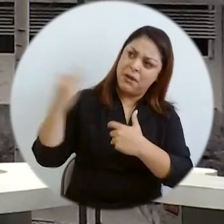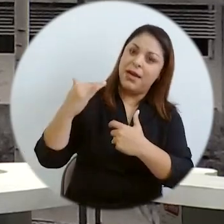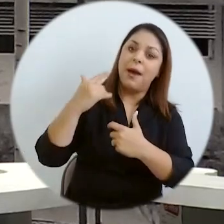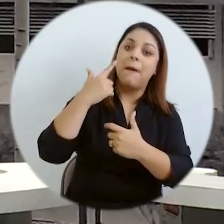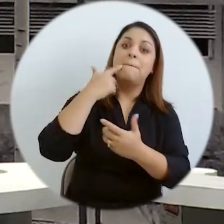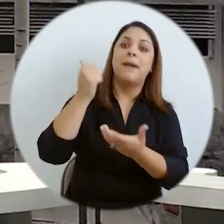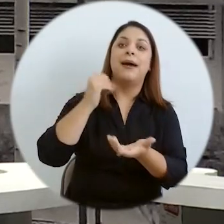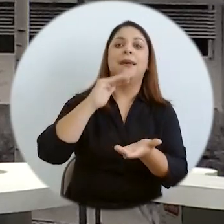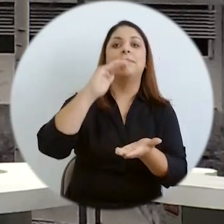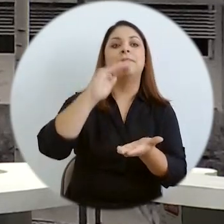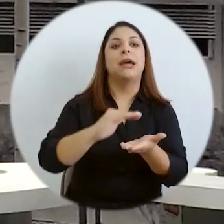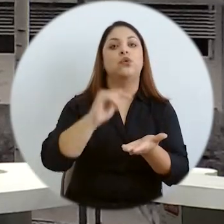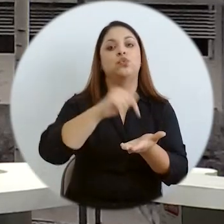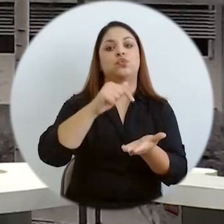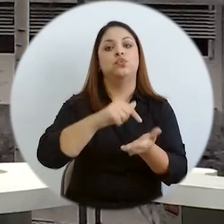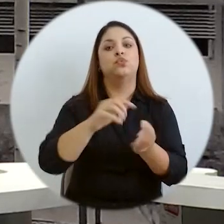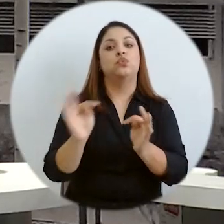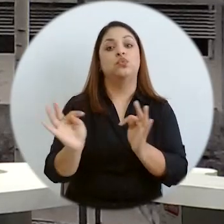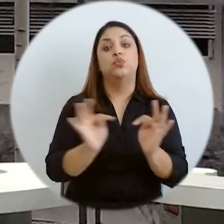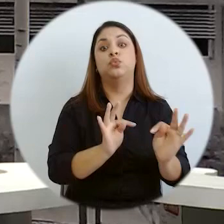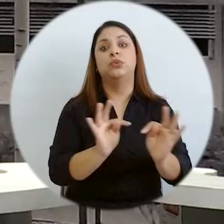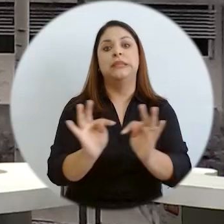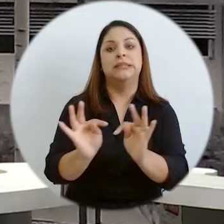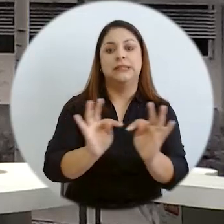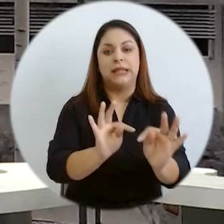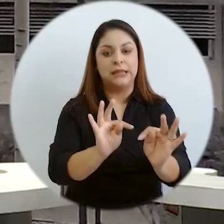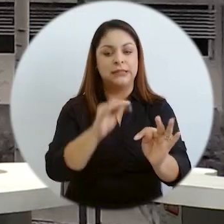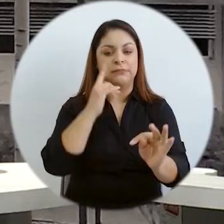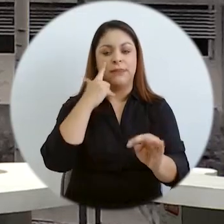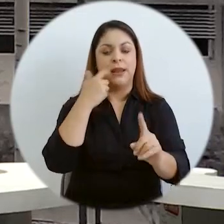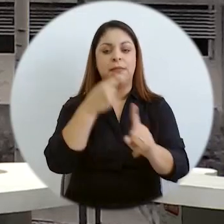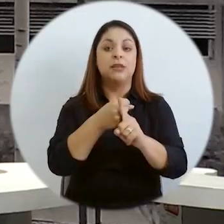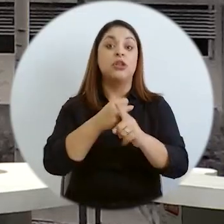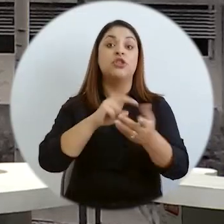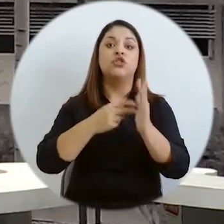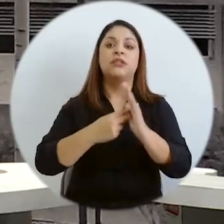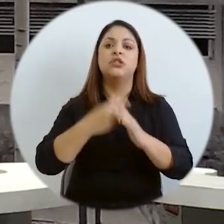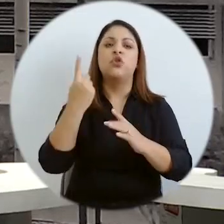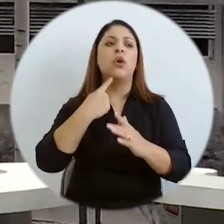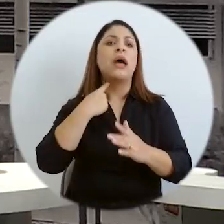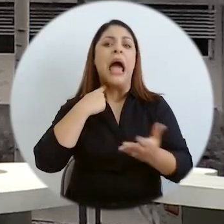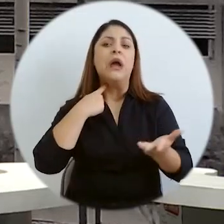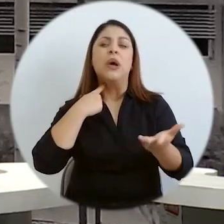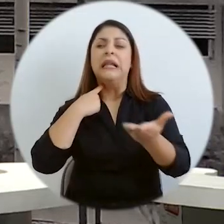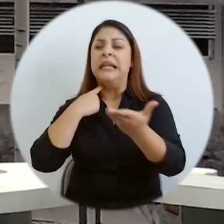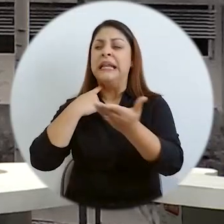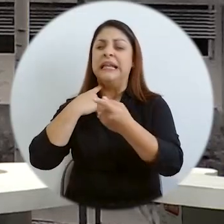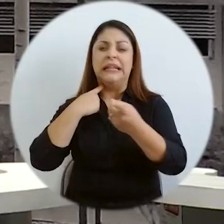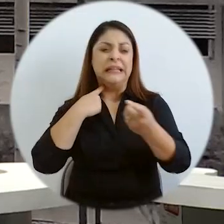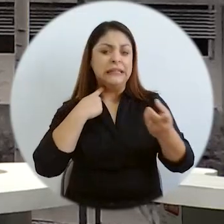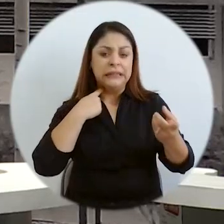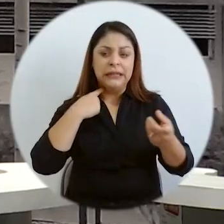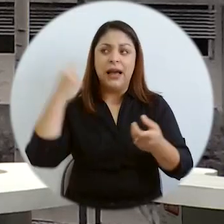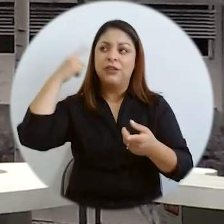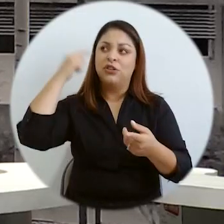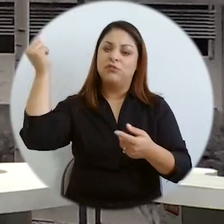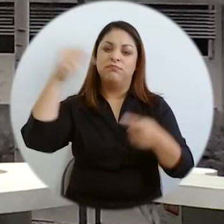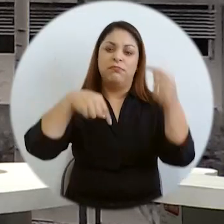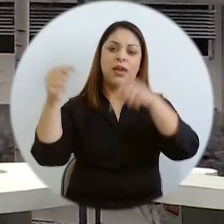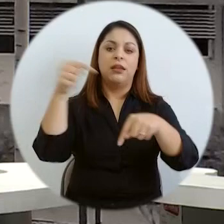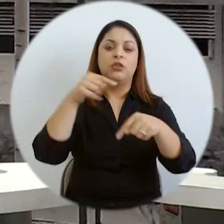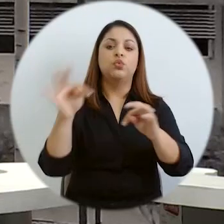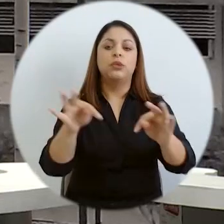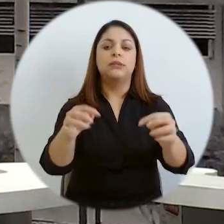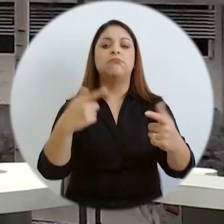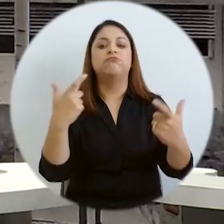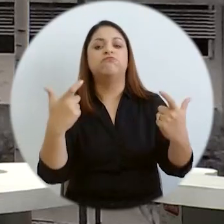adquisitivo para disminuir el número de turistas y disminuir el impacto, pero en realidad el impacto de las construcciones y el impacto de